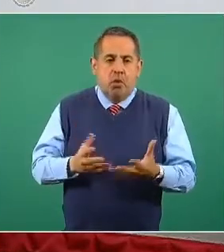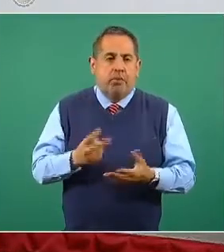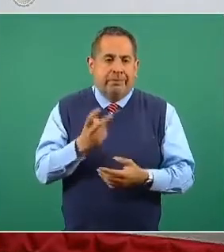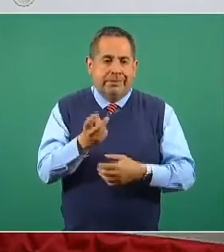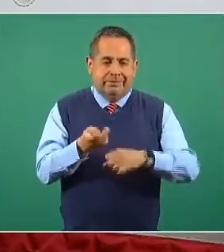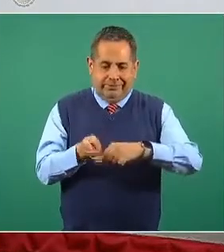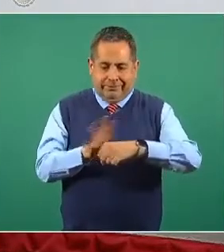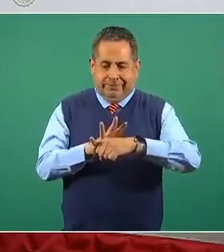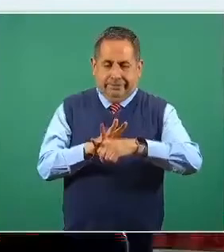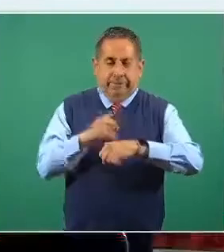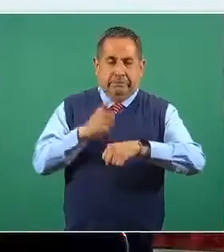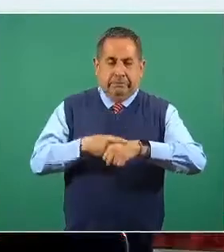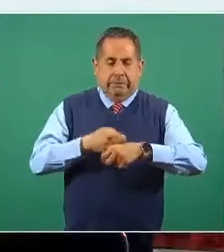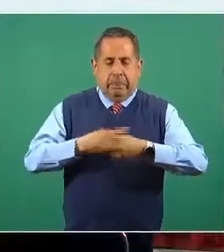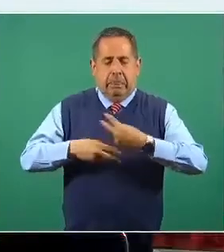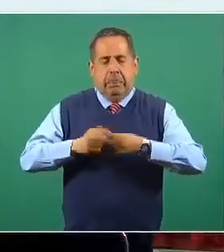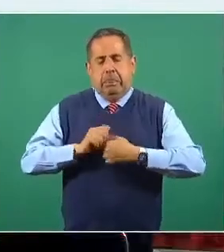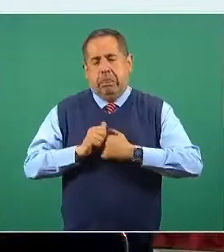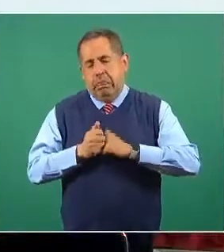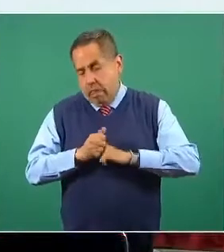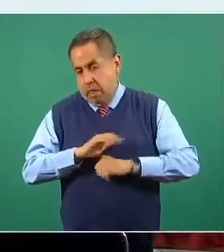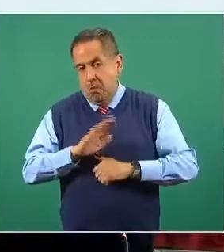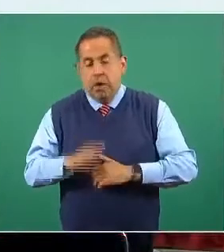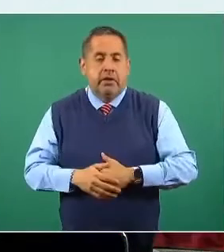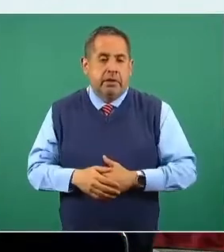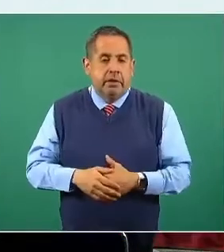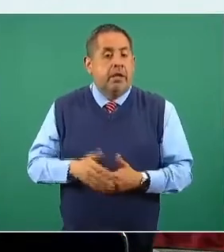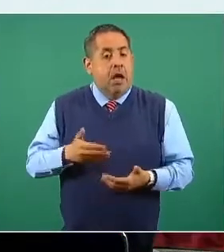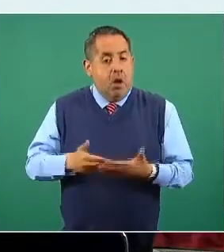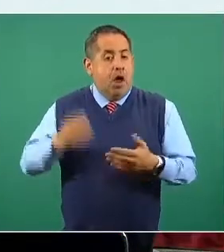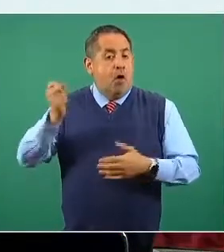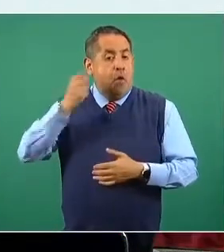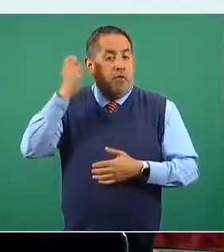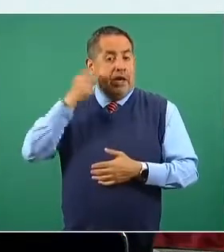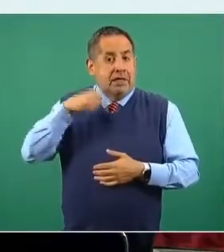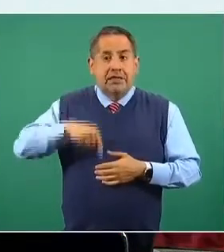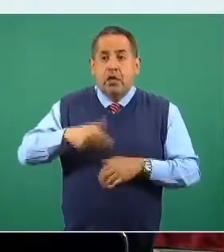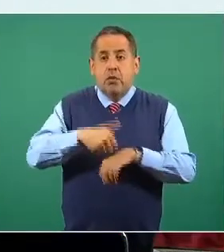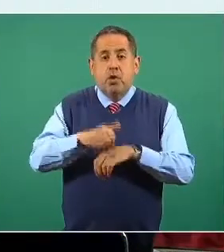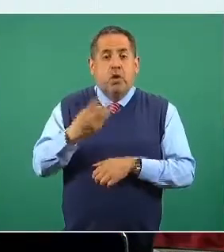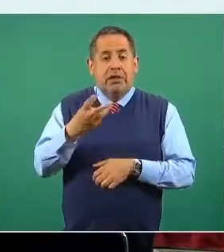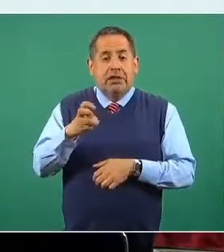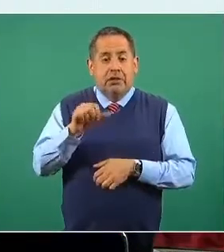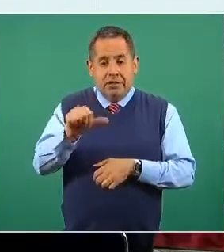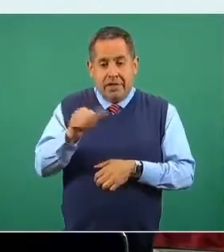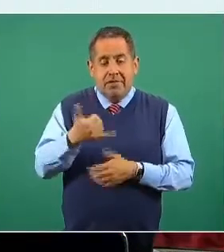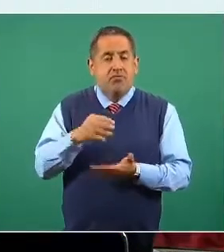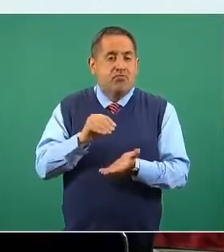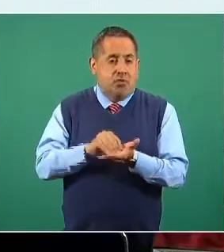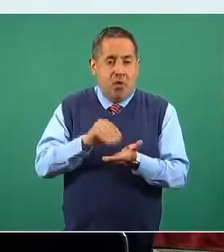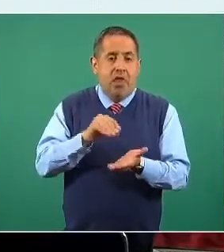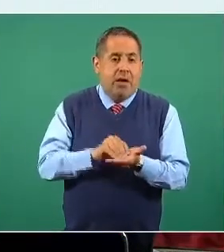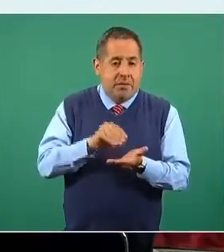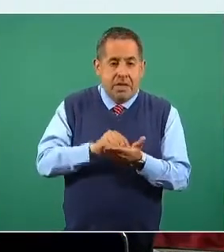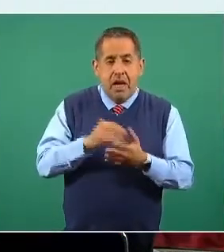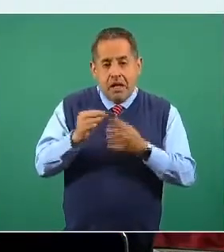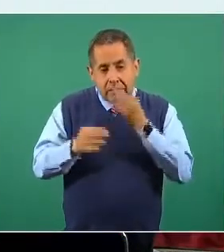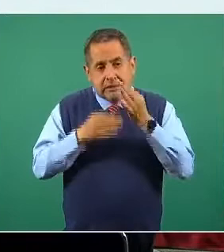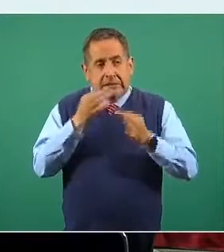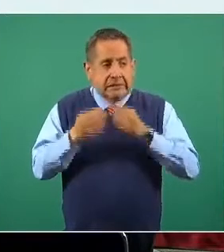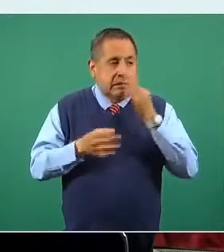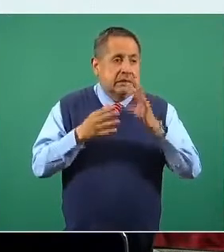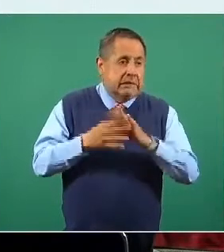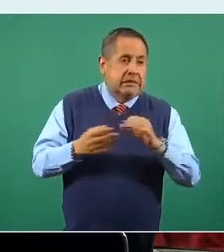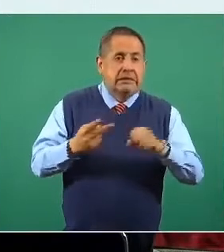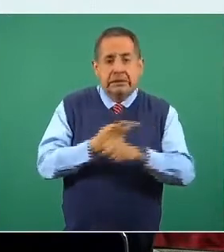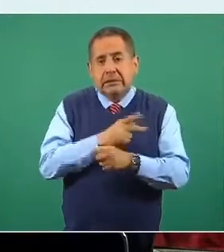esta enfermedad. Entonces, conferencia de prensa 316 y continuamos avanzando en relación a la epidemia en